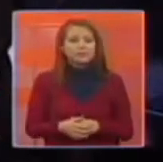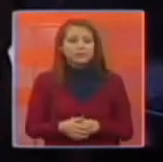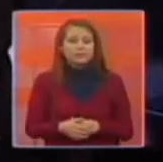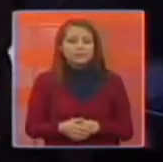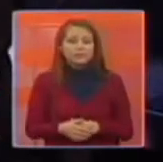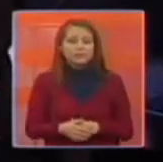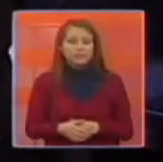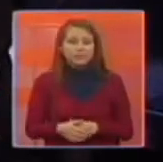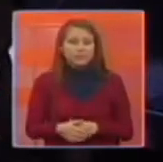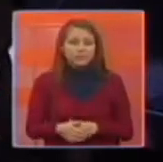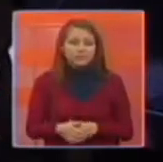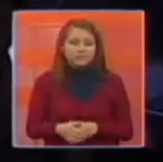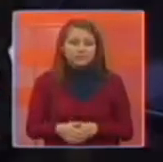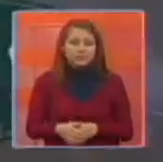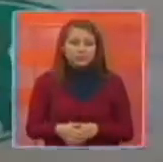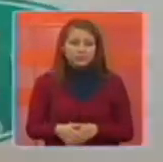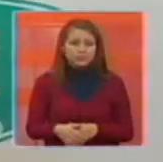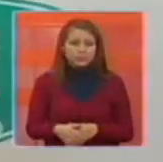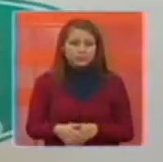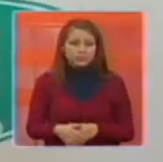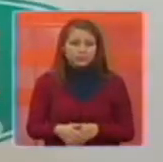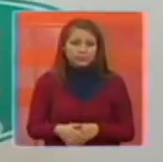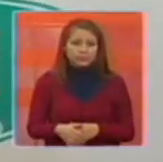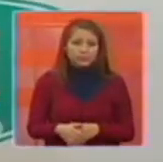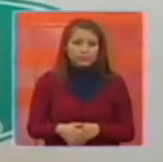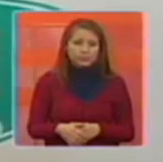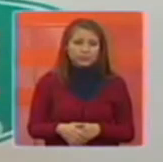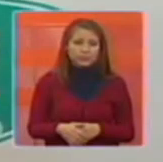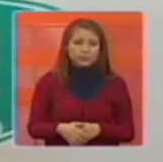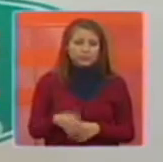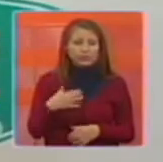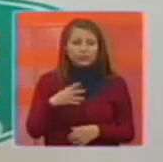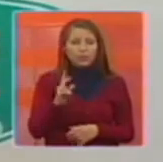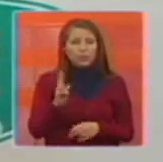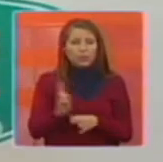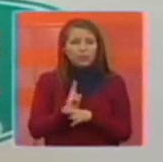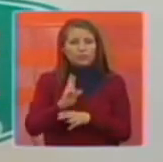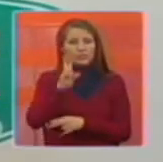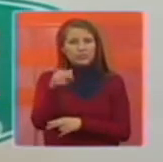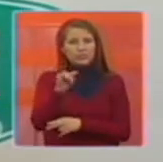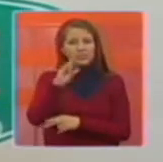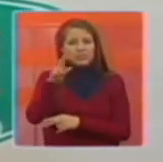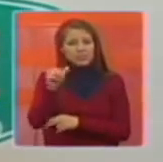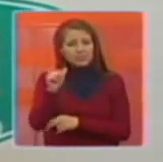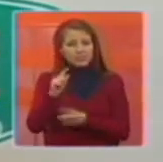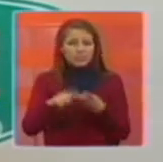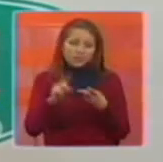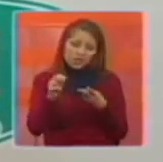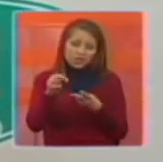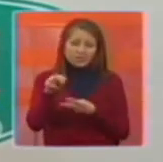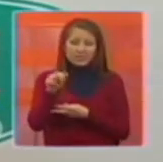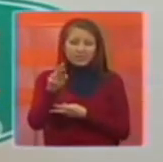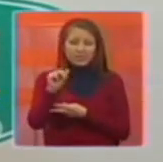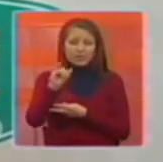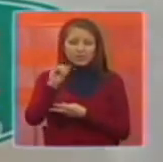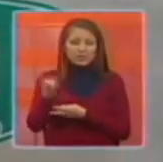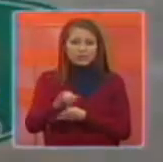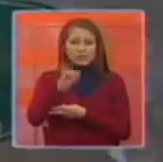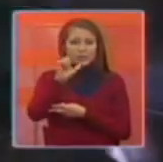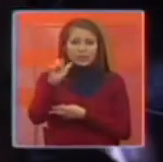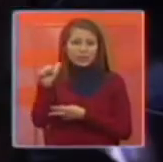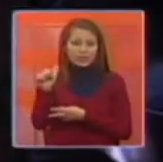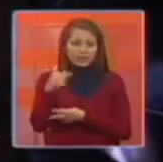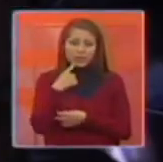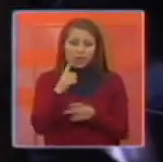Yo uso cerveza porque no utilizo, digamos, ni la chicha de jora ni la naranjilla, aunque a veces sí me gusta la combinación, porque la chicha de